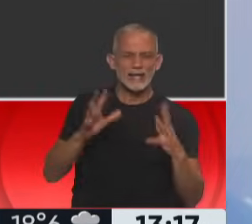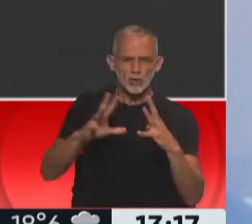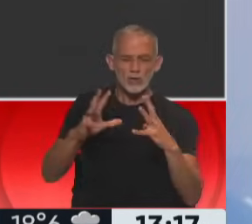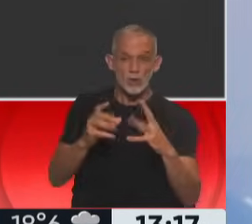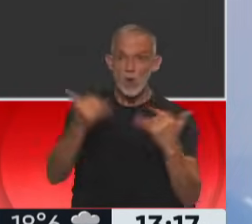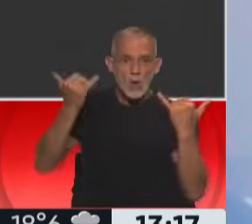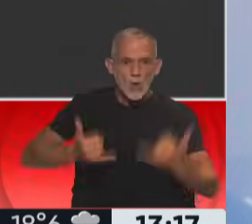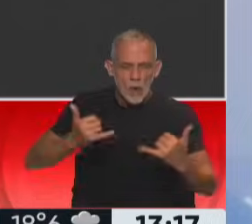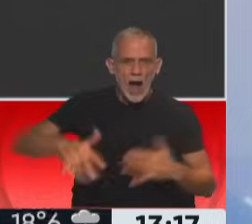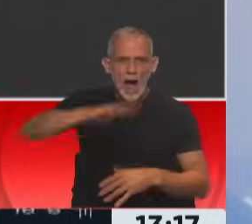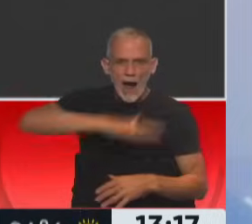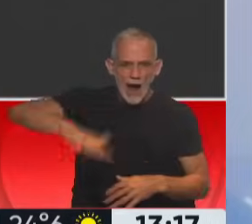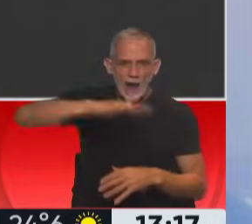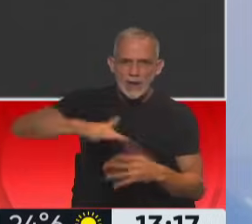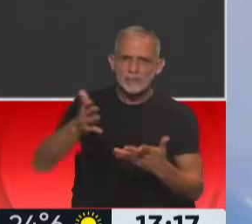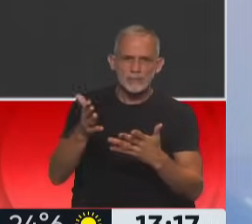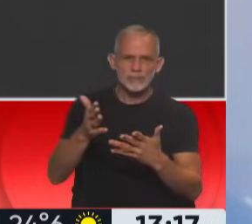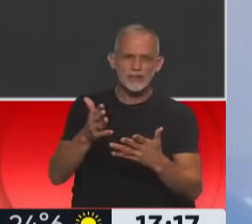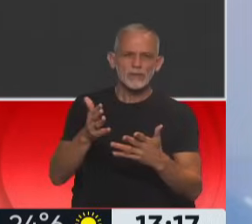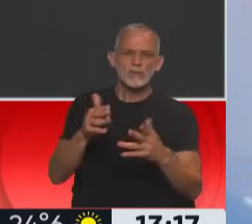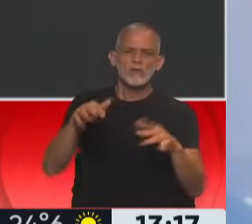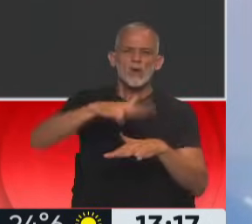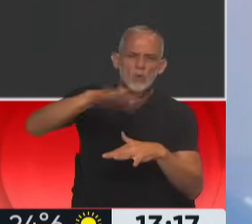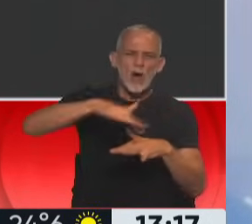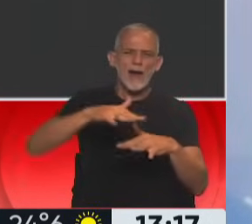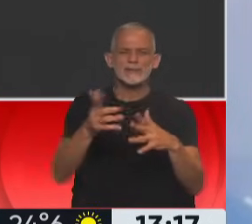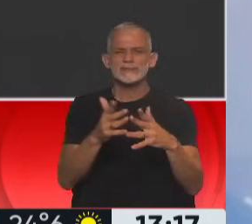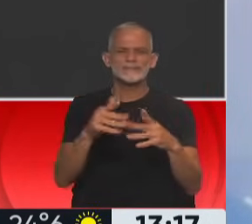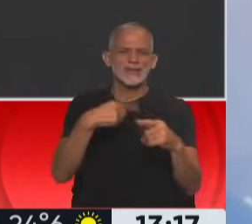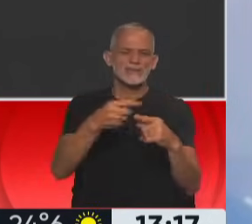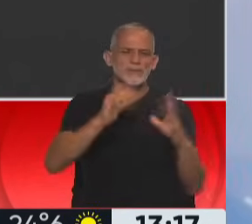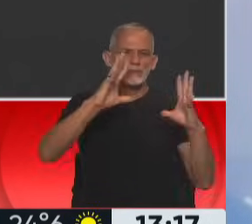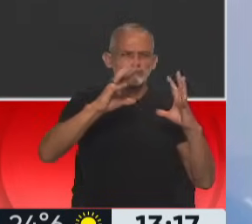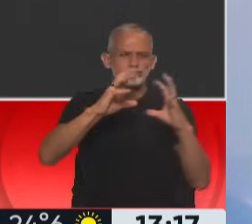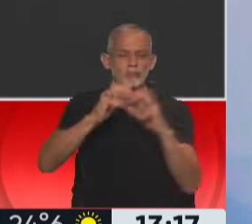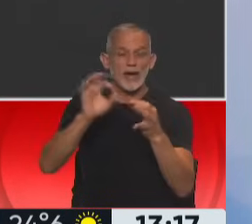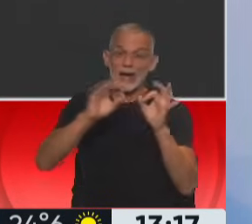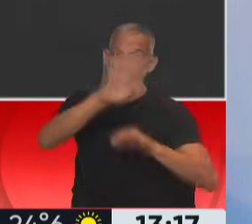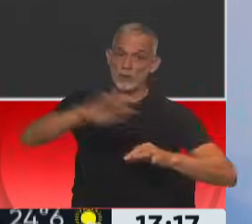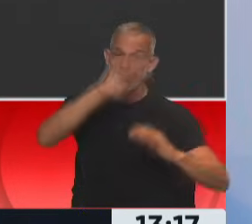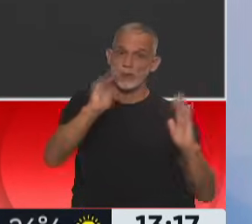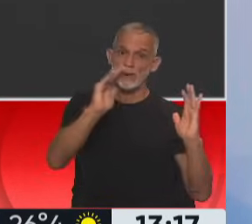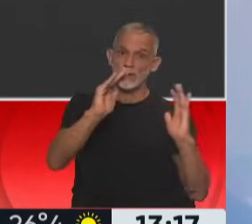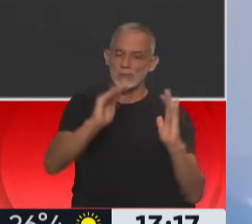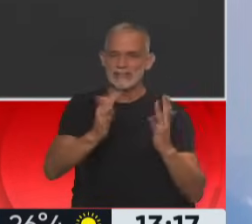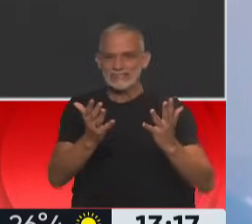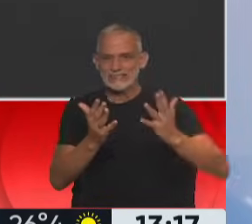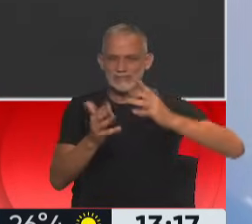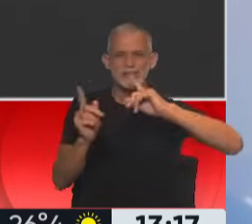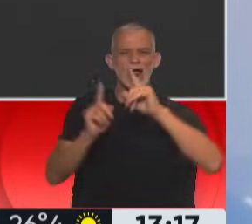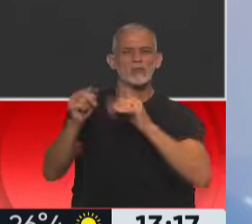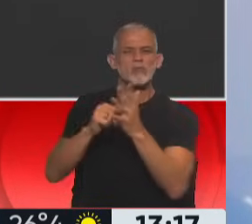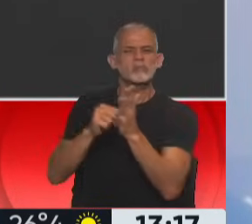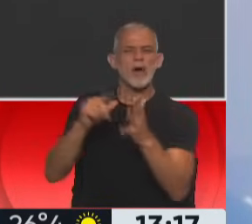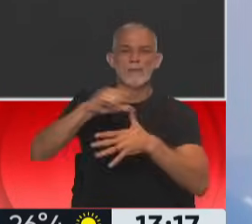fieles en los escenarios tradicionales, en las postales de siempre, principalmente en Europa, principalmente en algunos puntos de